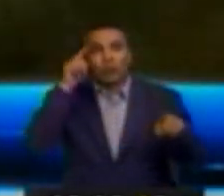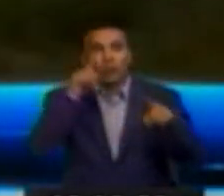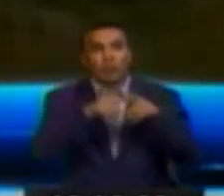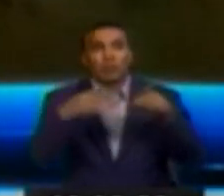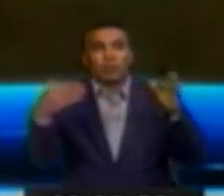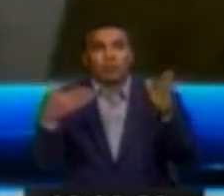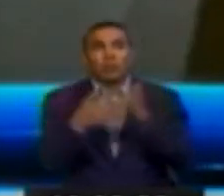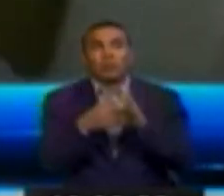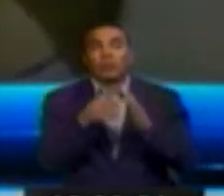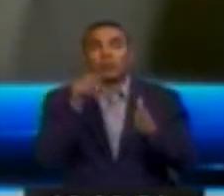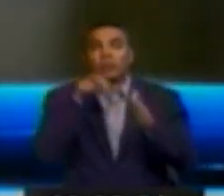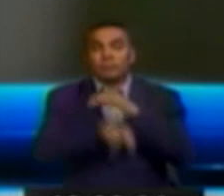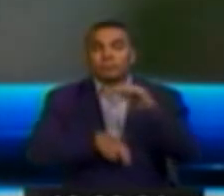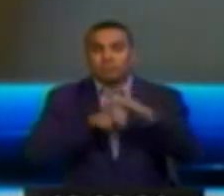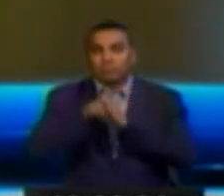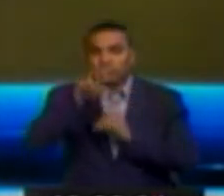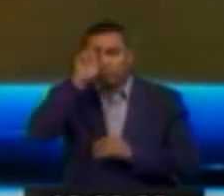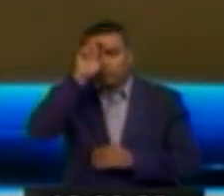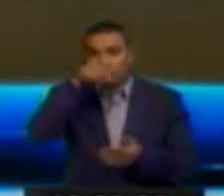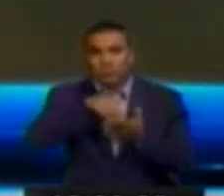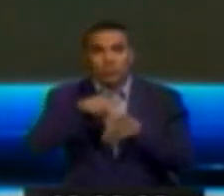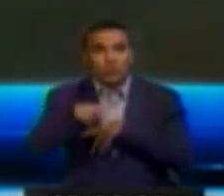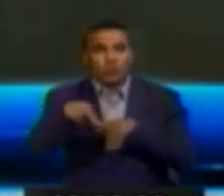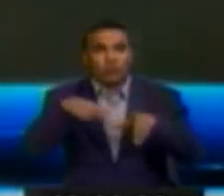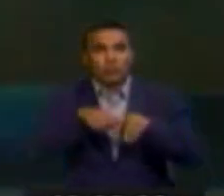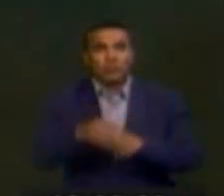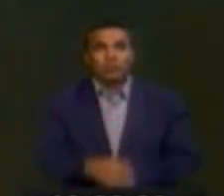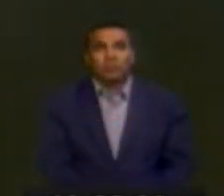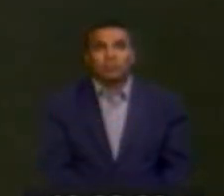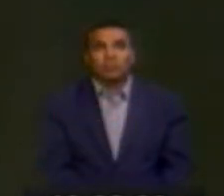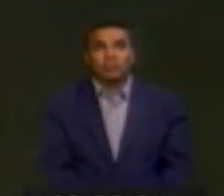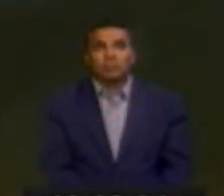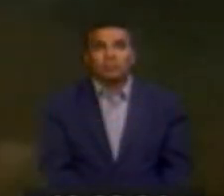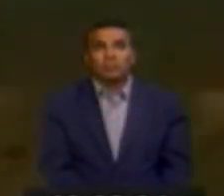contra de la explotación de minerales en la zona. Vanessa Filella, TC Televisión.